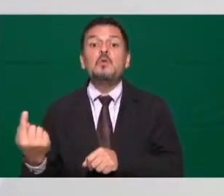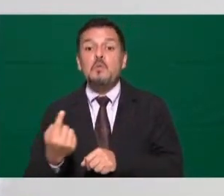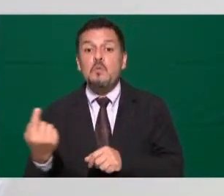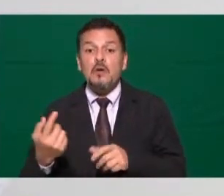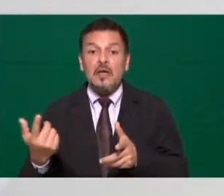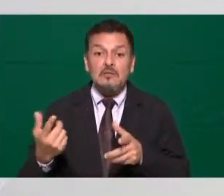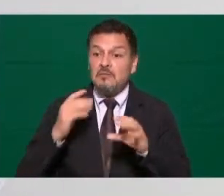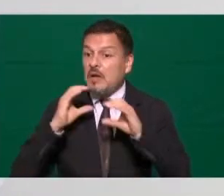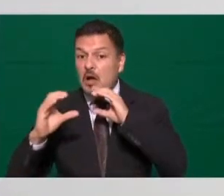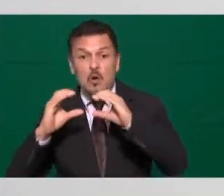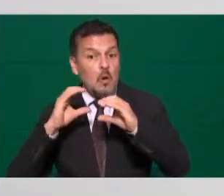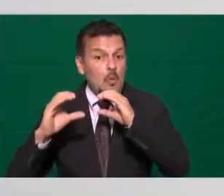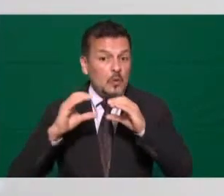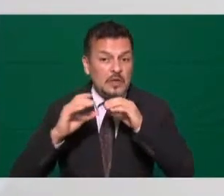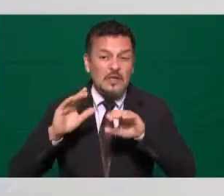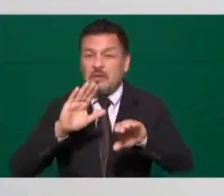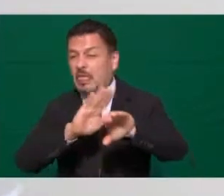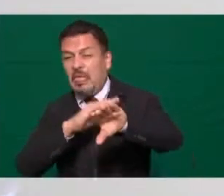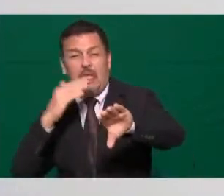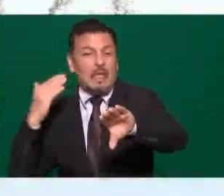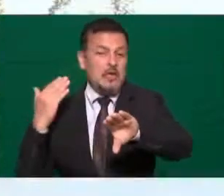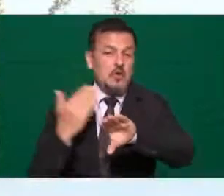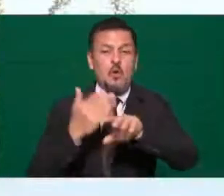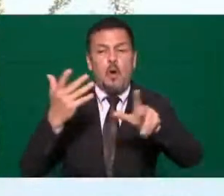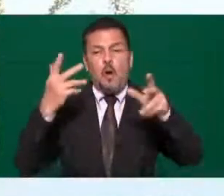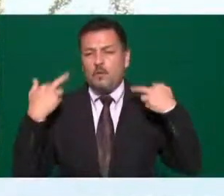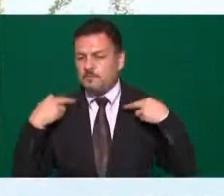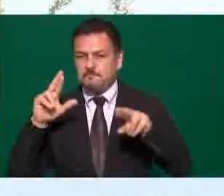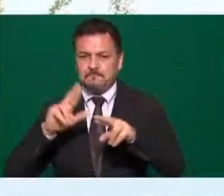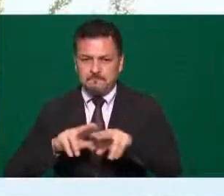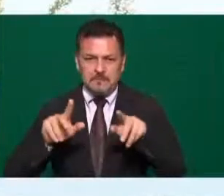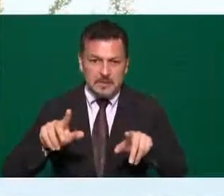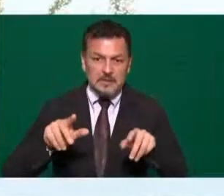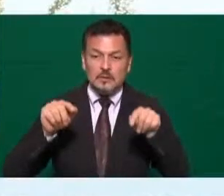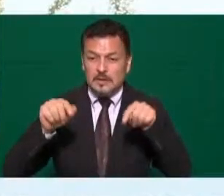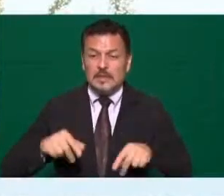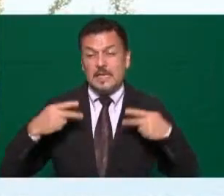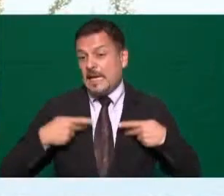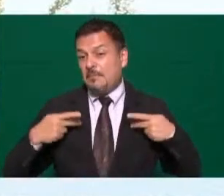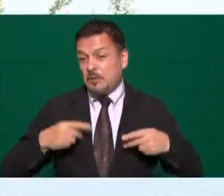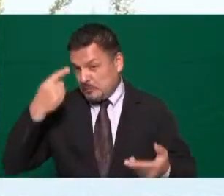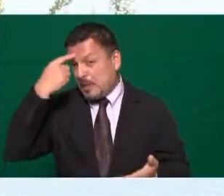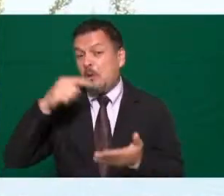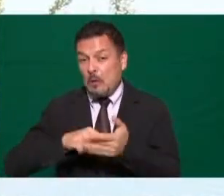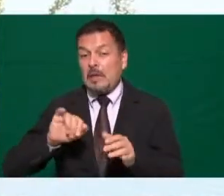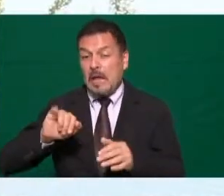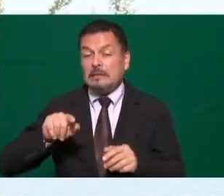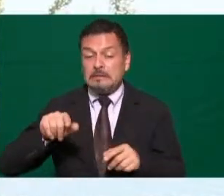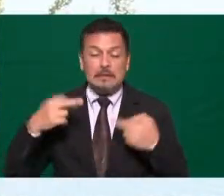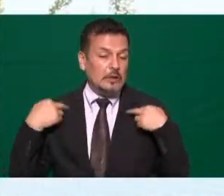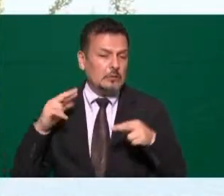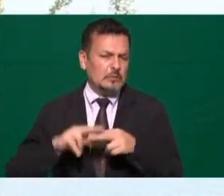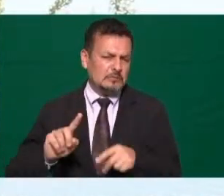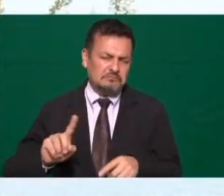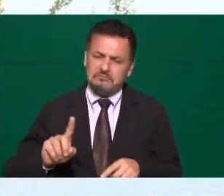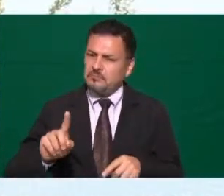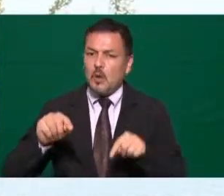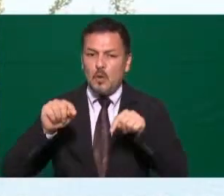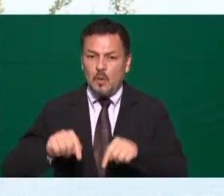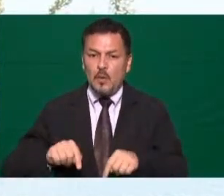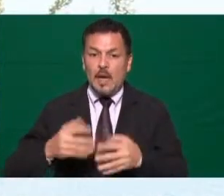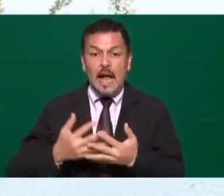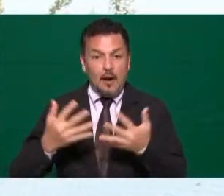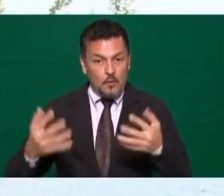una comunicación en contra que desafortunadamente parte de la población creyó. Hoy se ha logrado